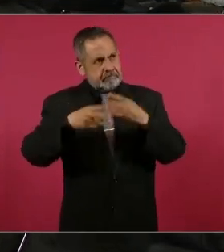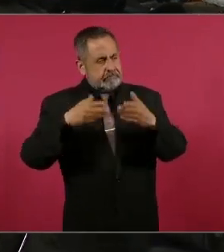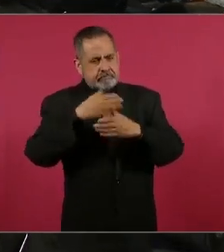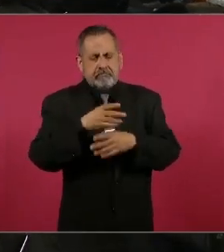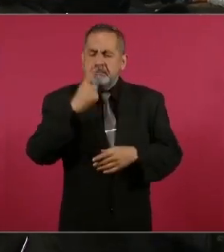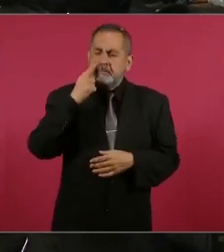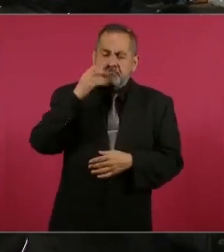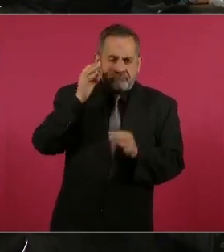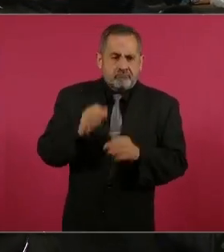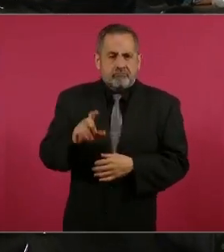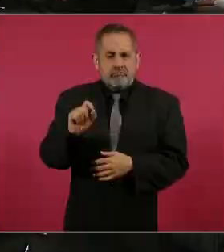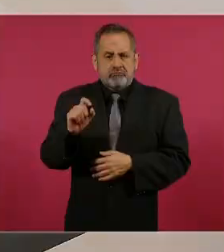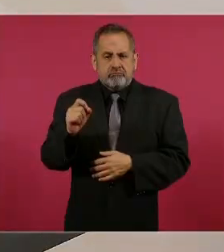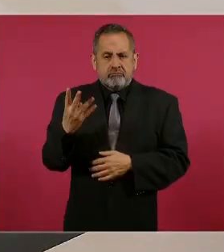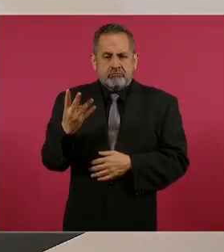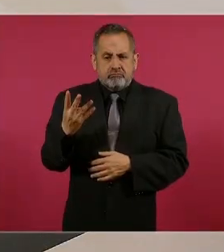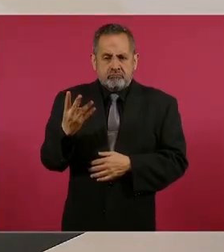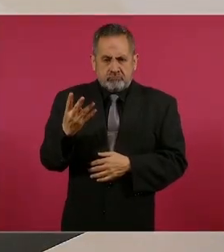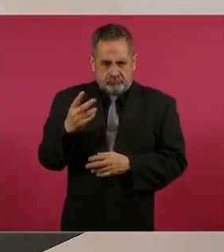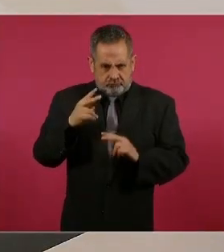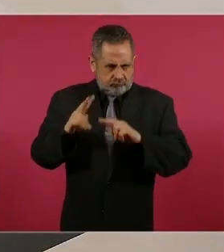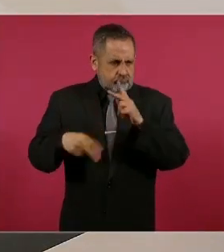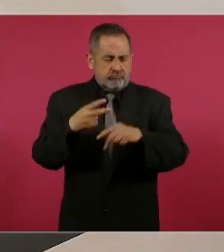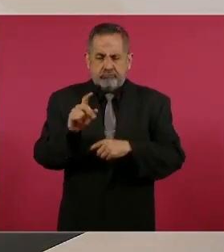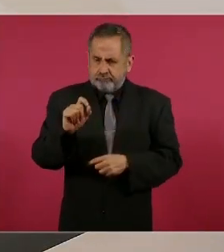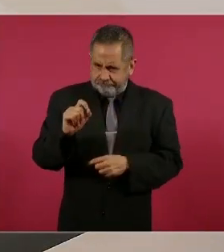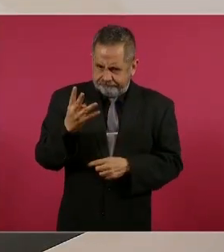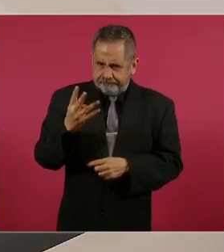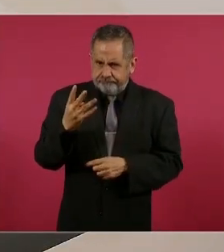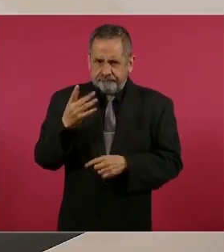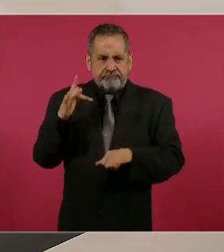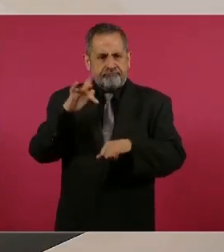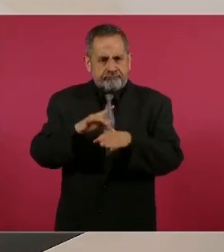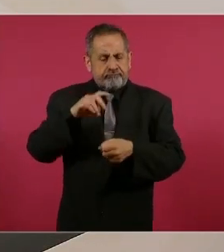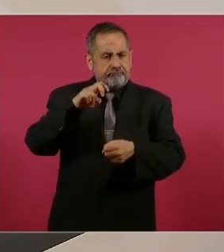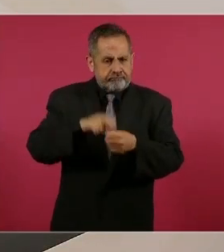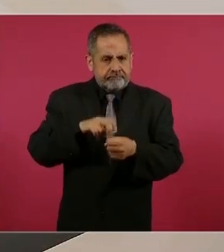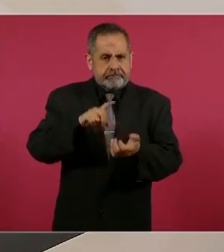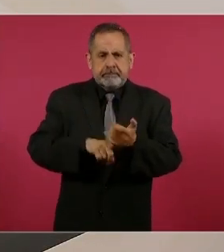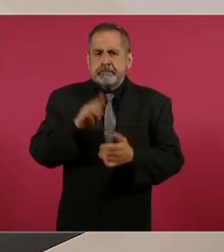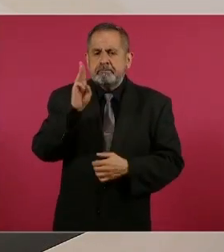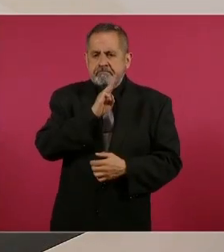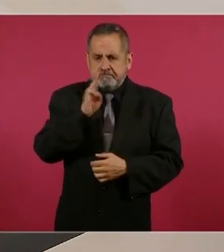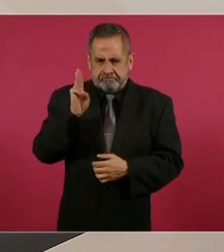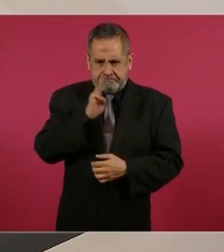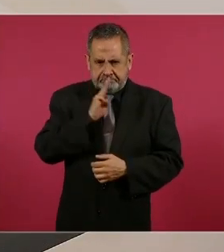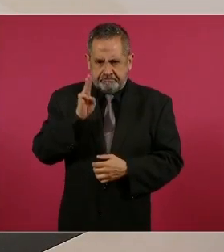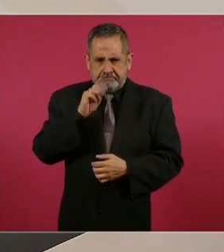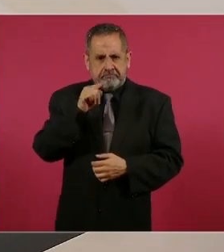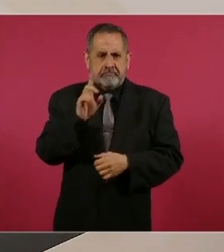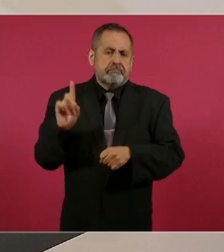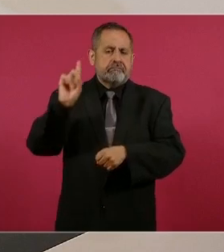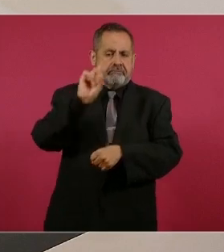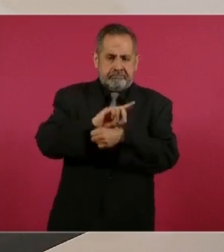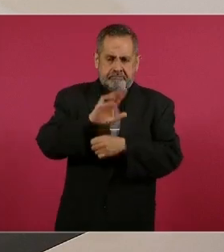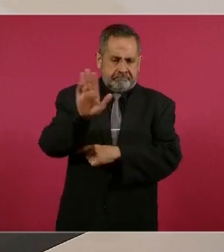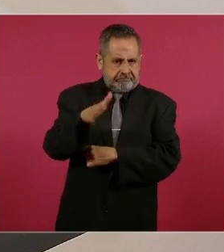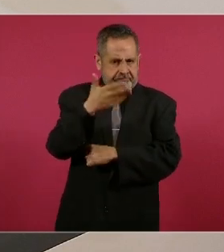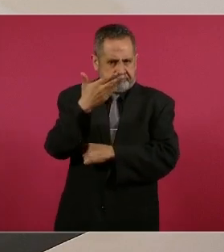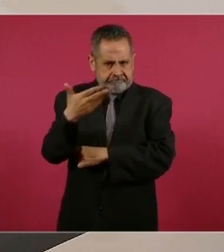Bueno, el 24 exactamente voy a estar en Mazatlán, que es el Día de la